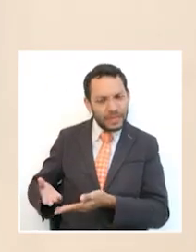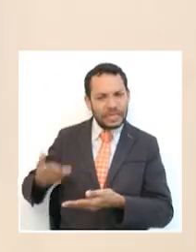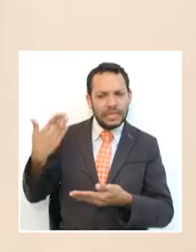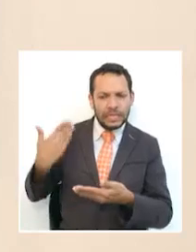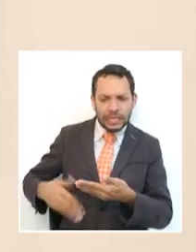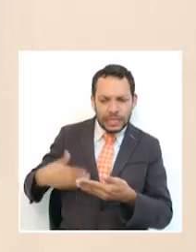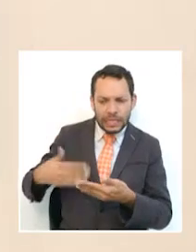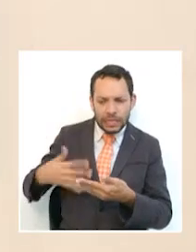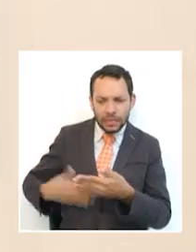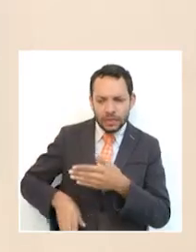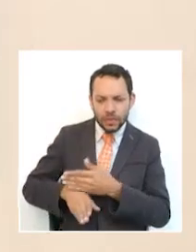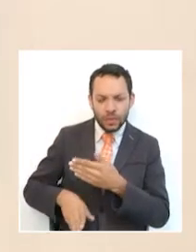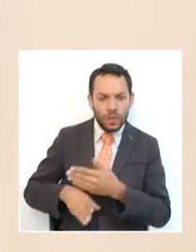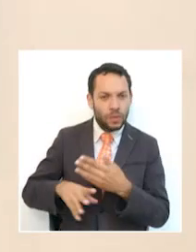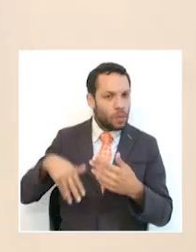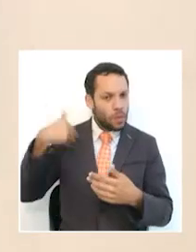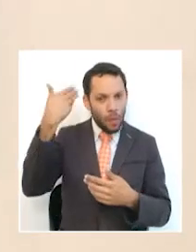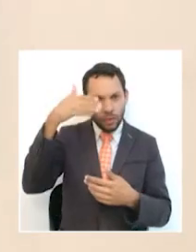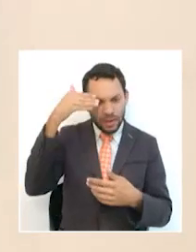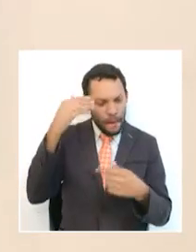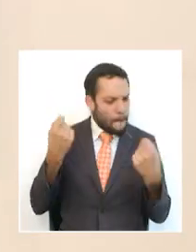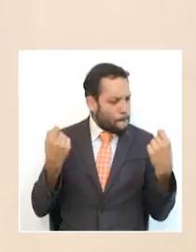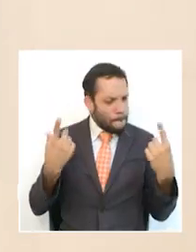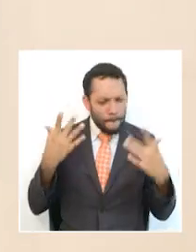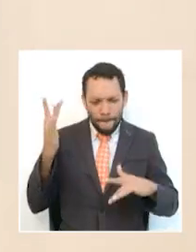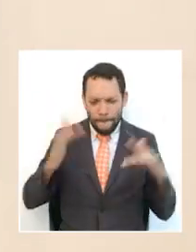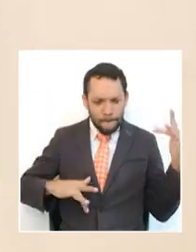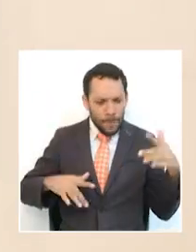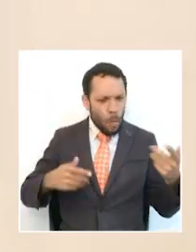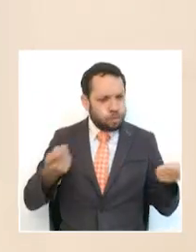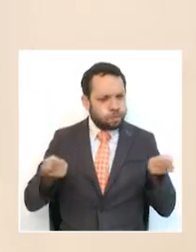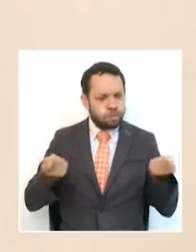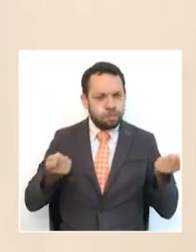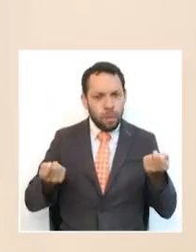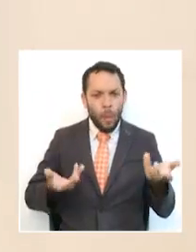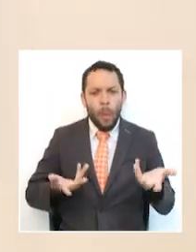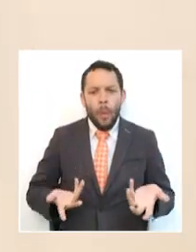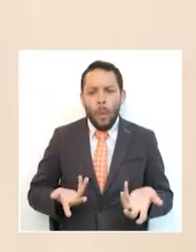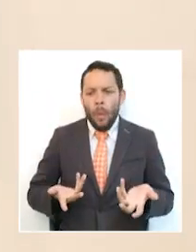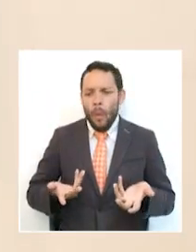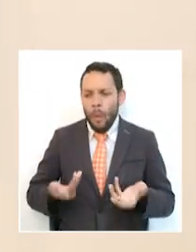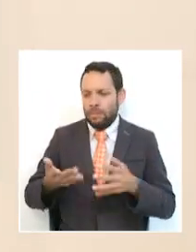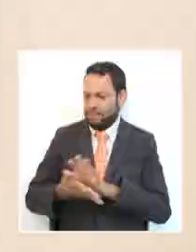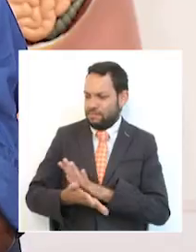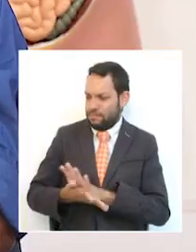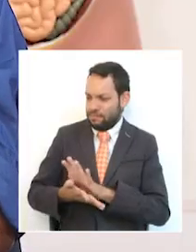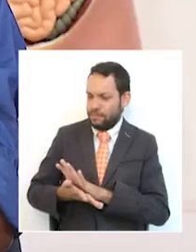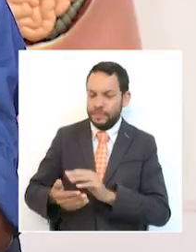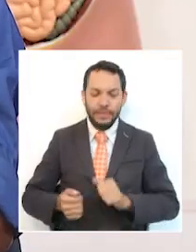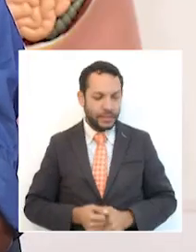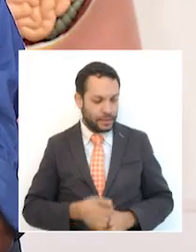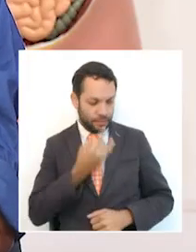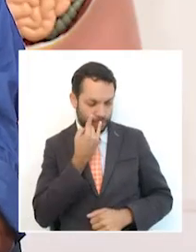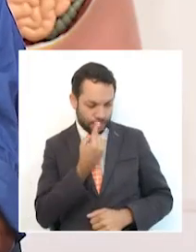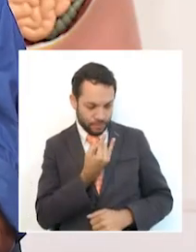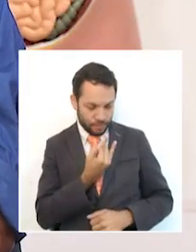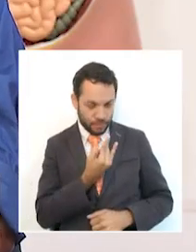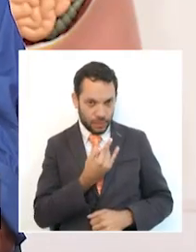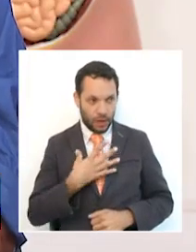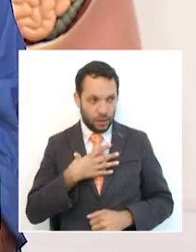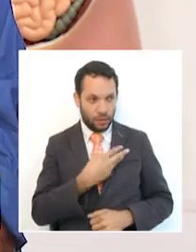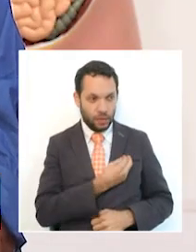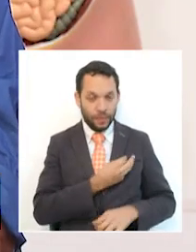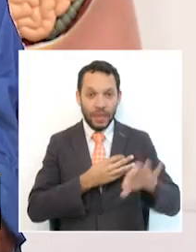en que no saben qué hacer y qué pensar ni cómo manejar este estrés y esta ansiedad mira qué tan interesante esto no escoge